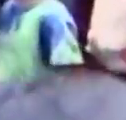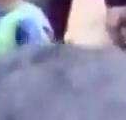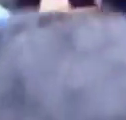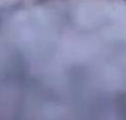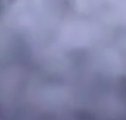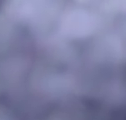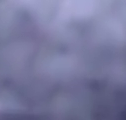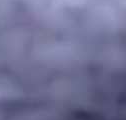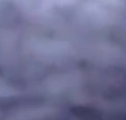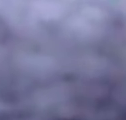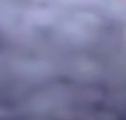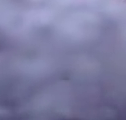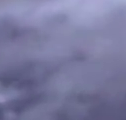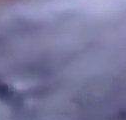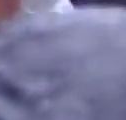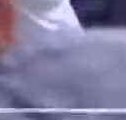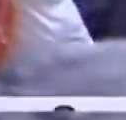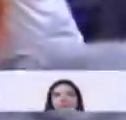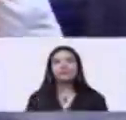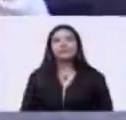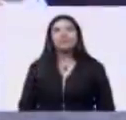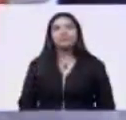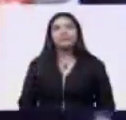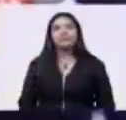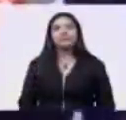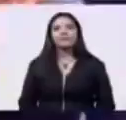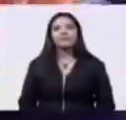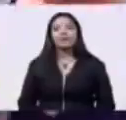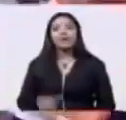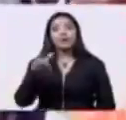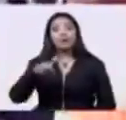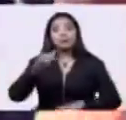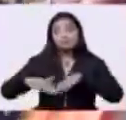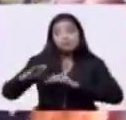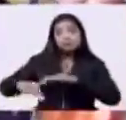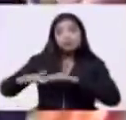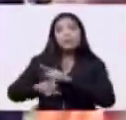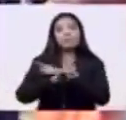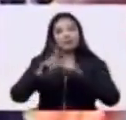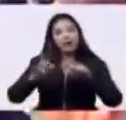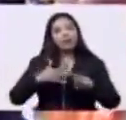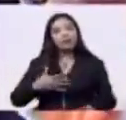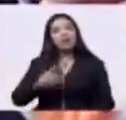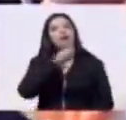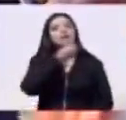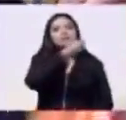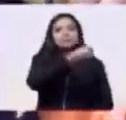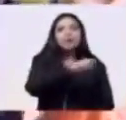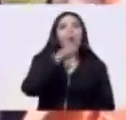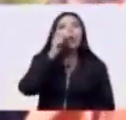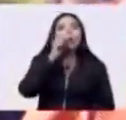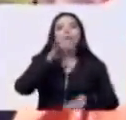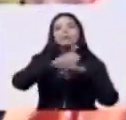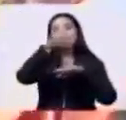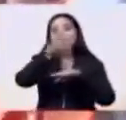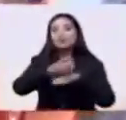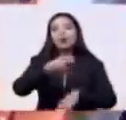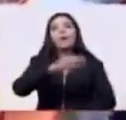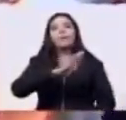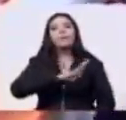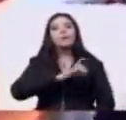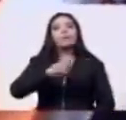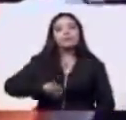En este repique de tambor, pero yo quisiera hablar con Omar Bielma, que es director, presidente de Patrimonio